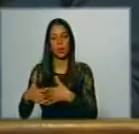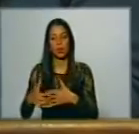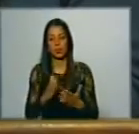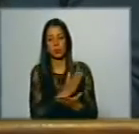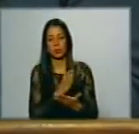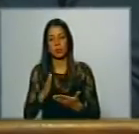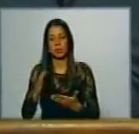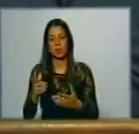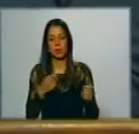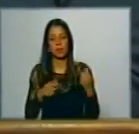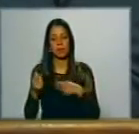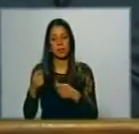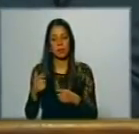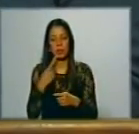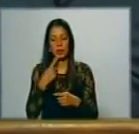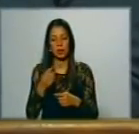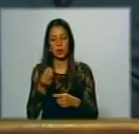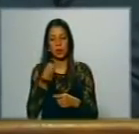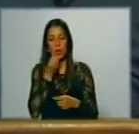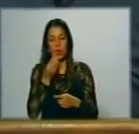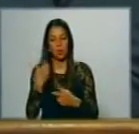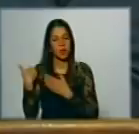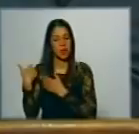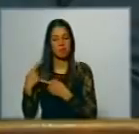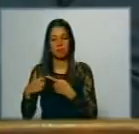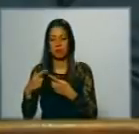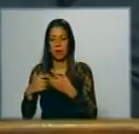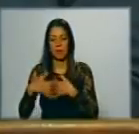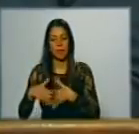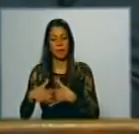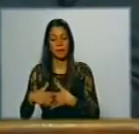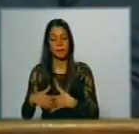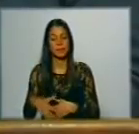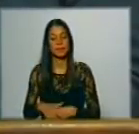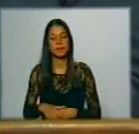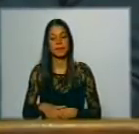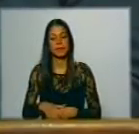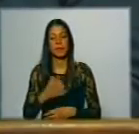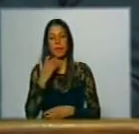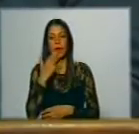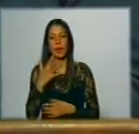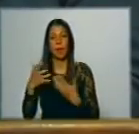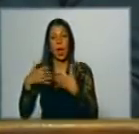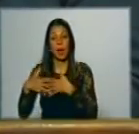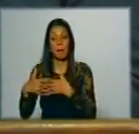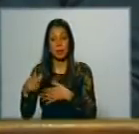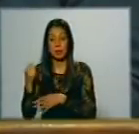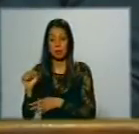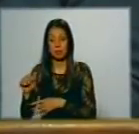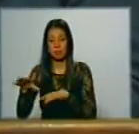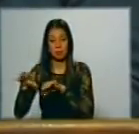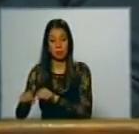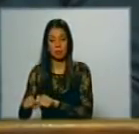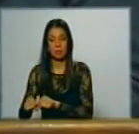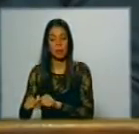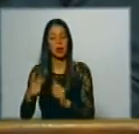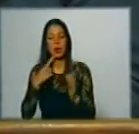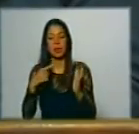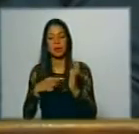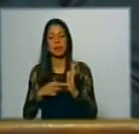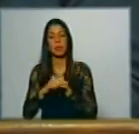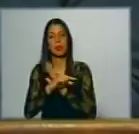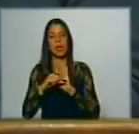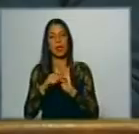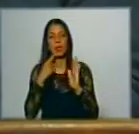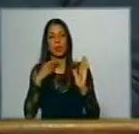y distribución del consumo que corresponda. En los casos de expropiación, de acuerdo a lo previsto en este